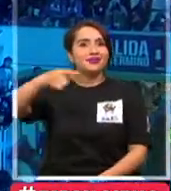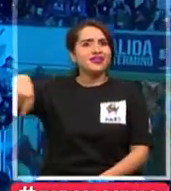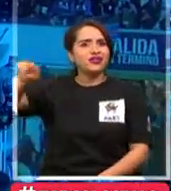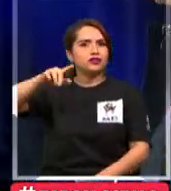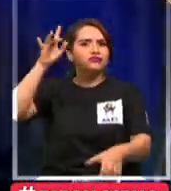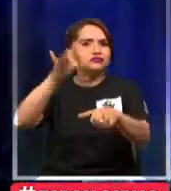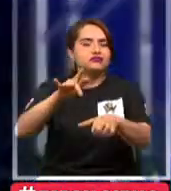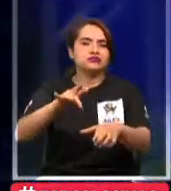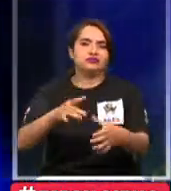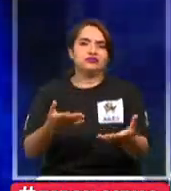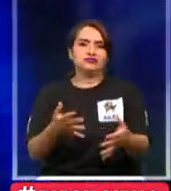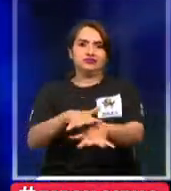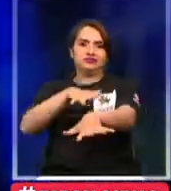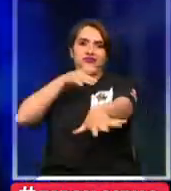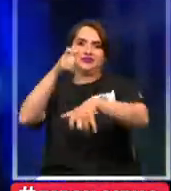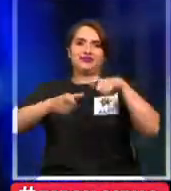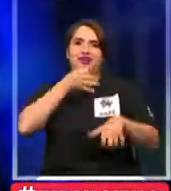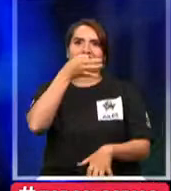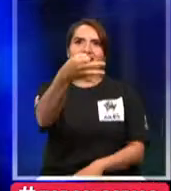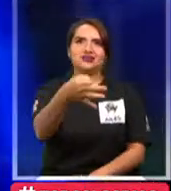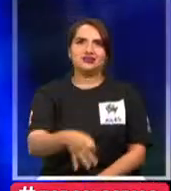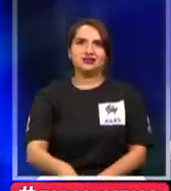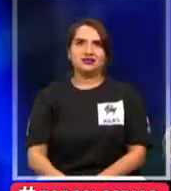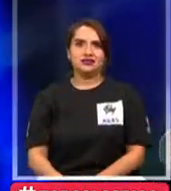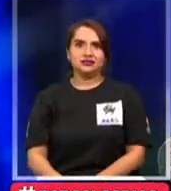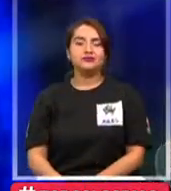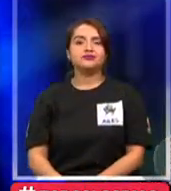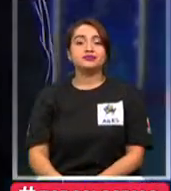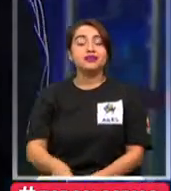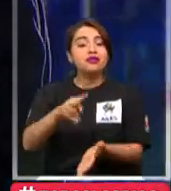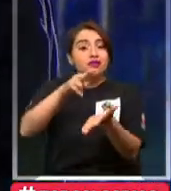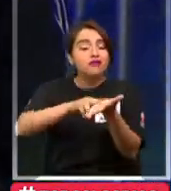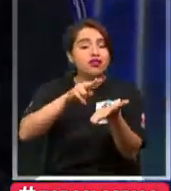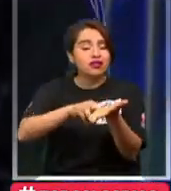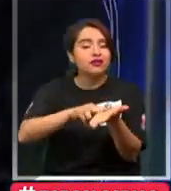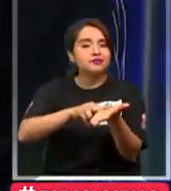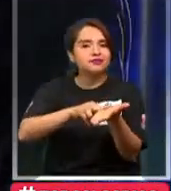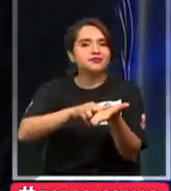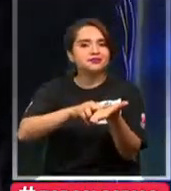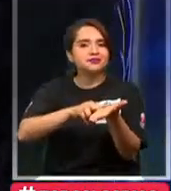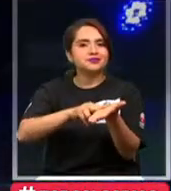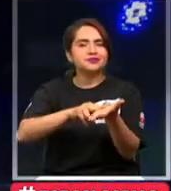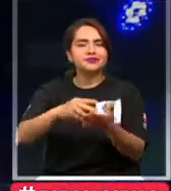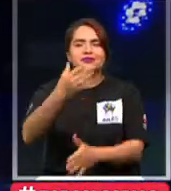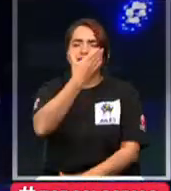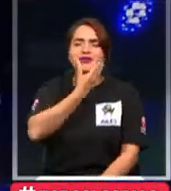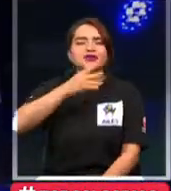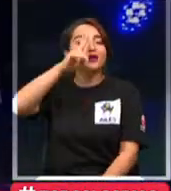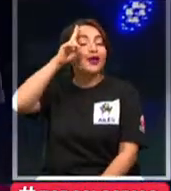Bailongo. Bad Bunny. Me suelta mucho, cabrón. De verdad, en verdad. Son